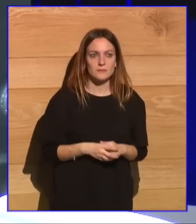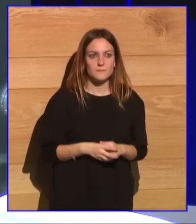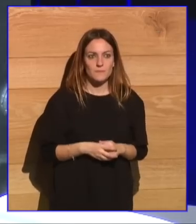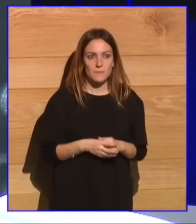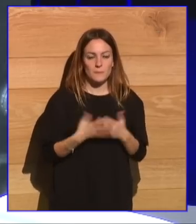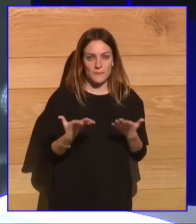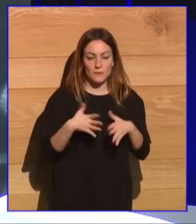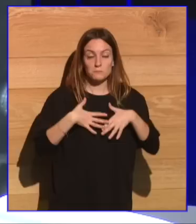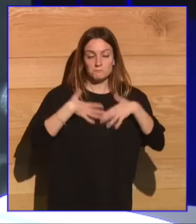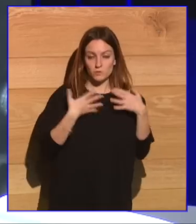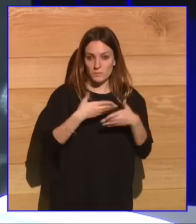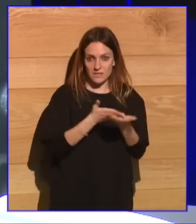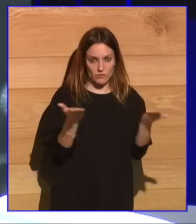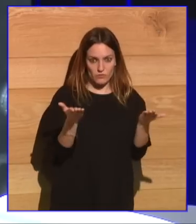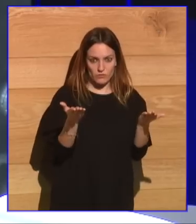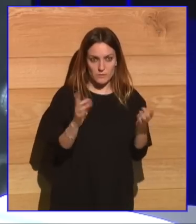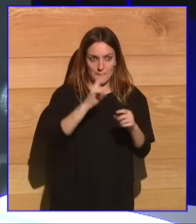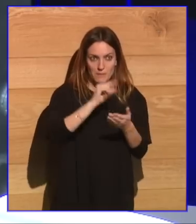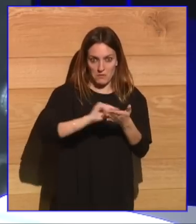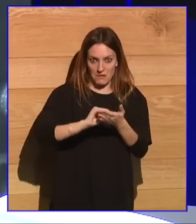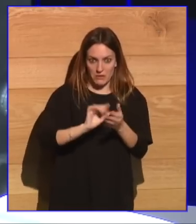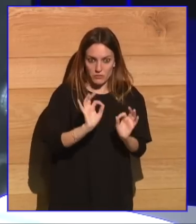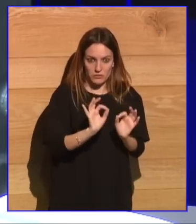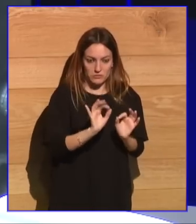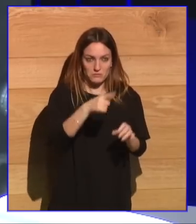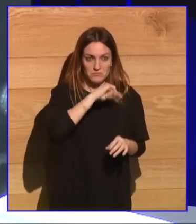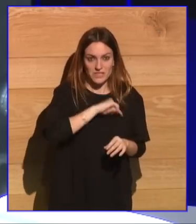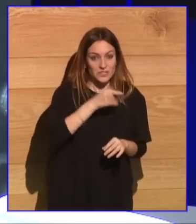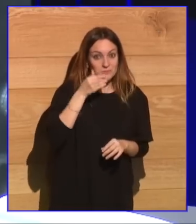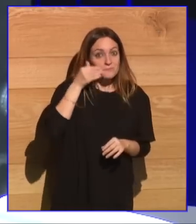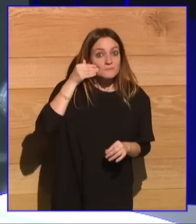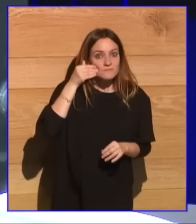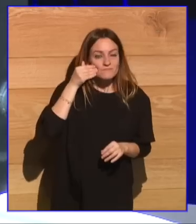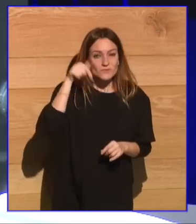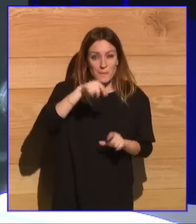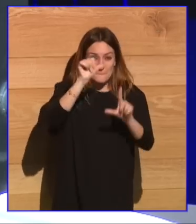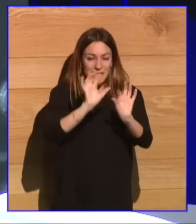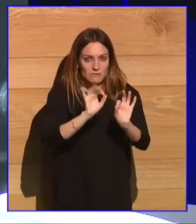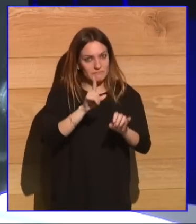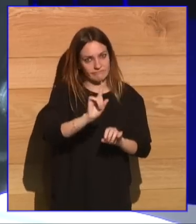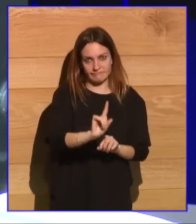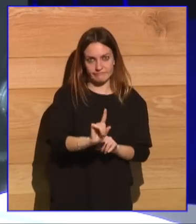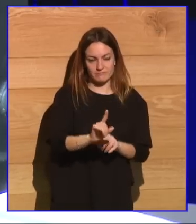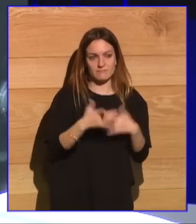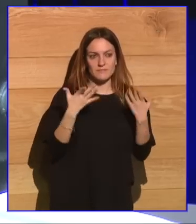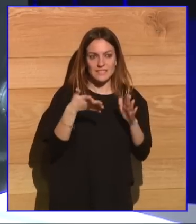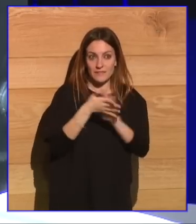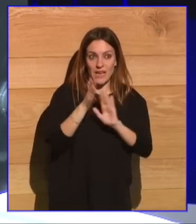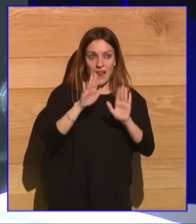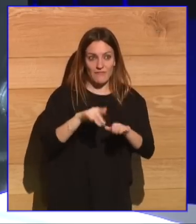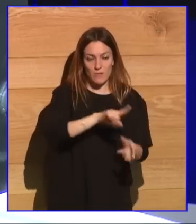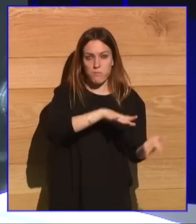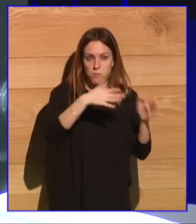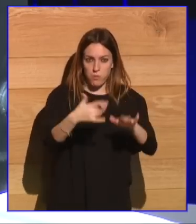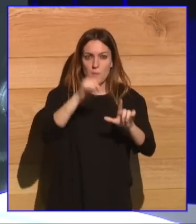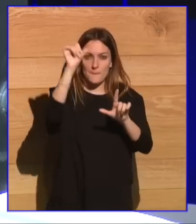Y para sorpresa de todos, empezando por sus autores, que no se sienten particularmente orgullosos de esta película, se acaba convirtiendo en una película que